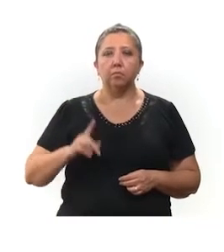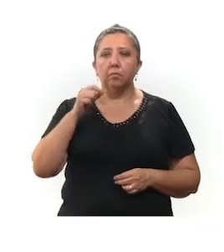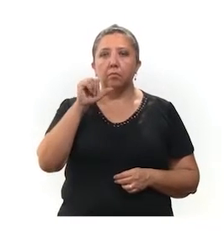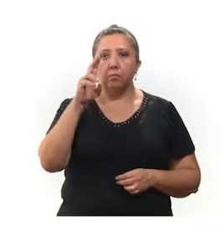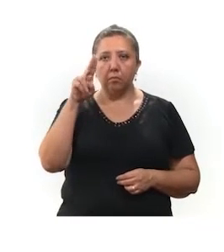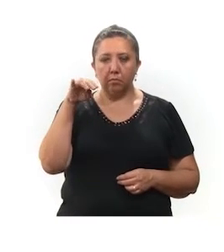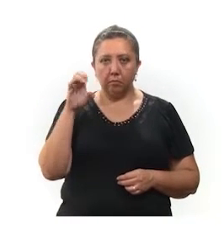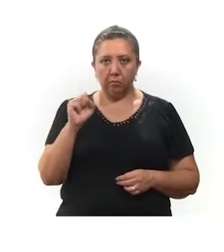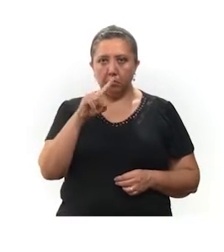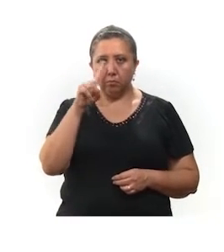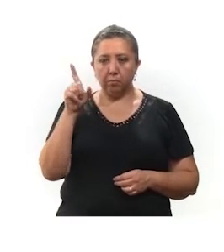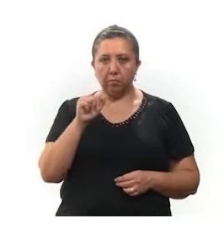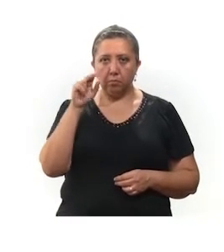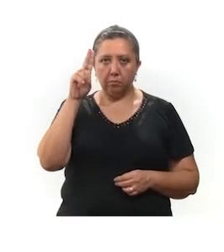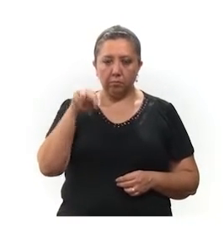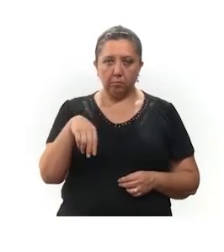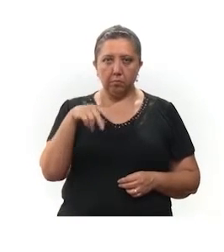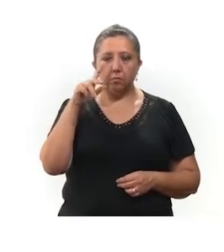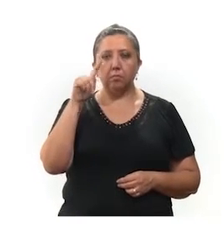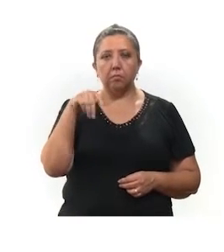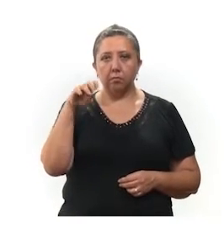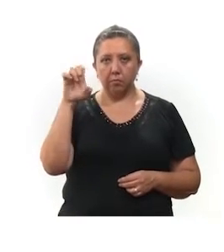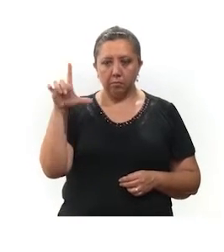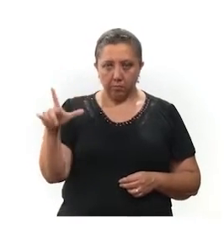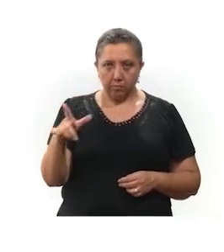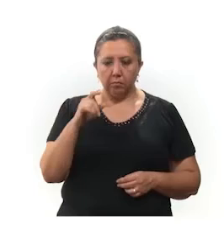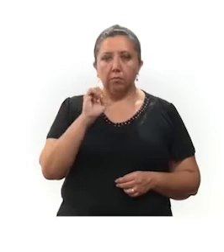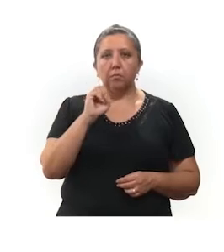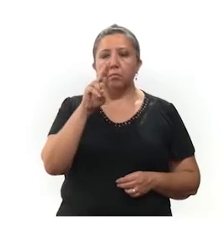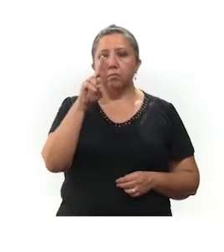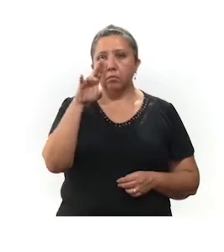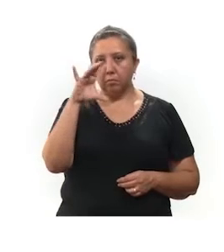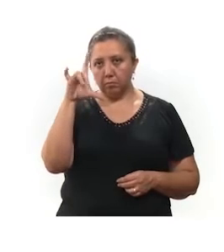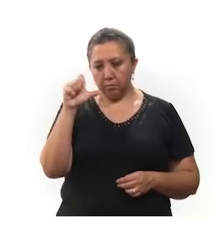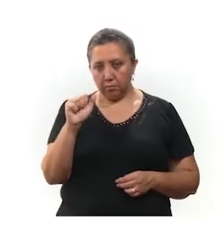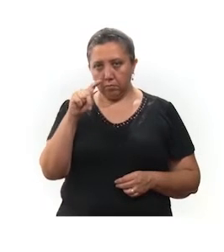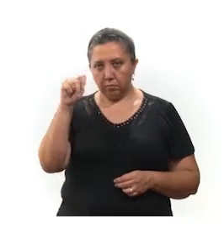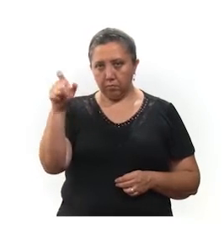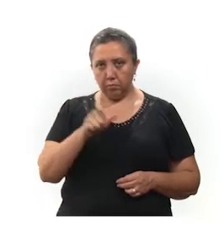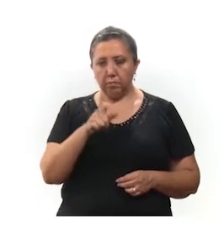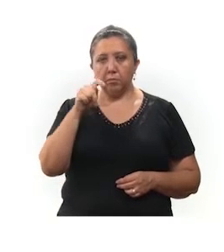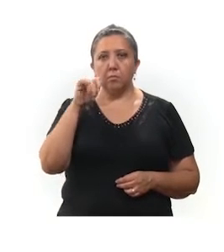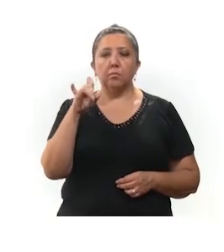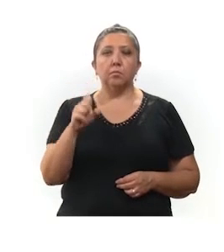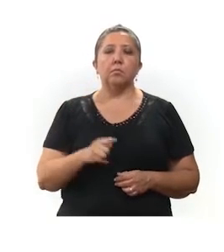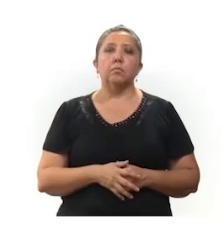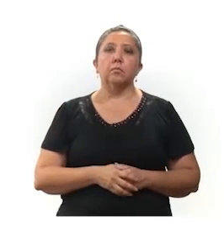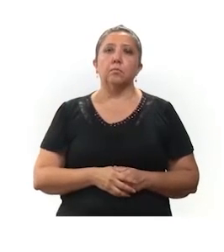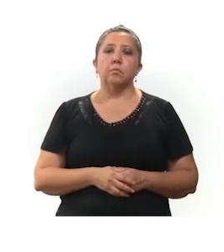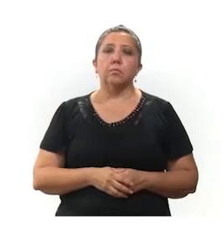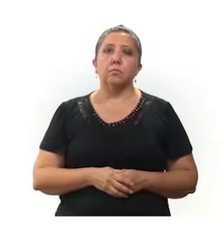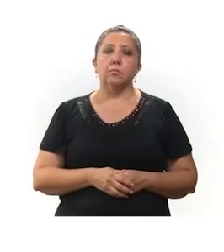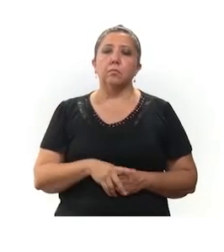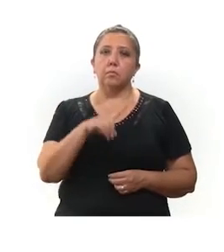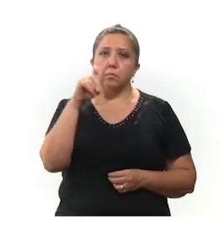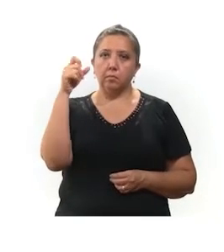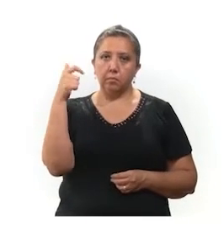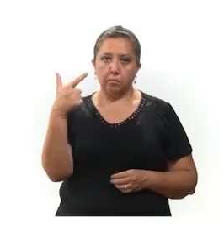en Acanqué, San, Canacín, Motul, Oxcuscap, Suquilá, Tecash, Tixcocop y Yaxcucul. De